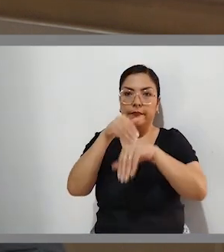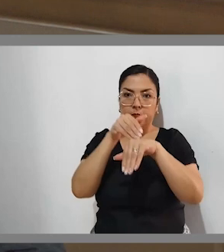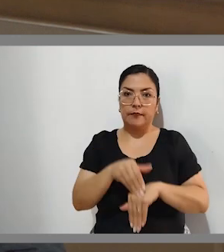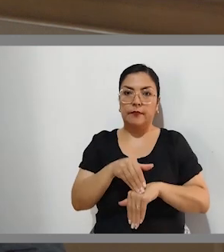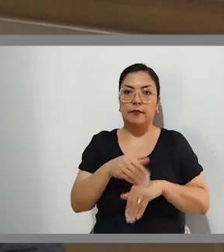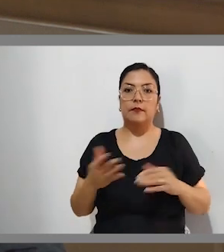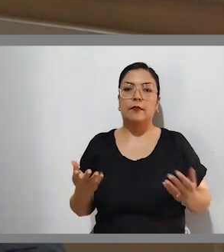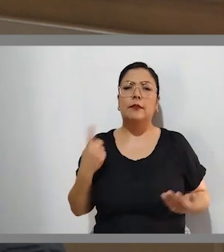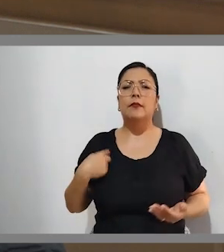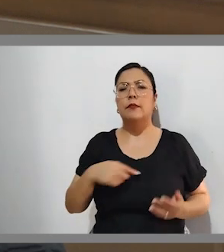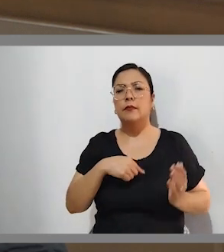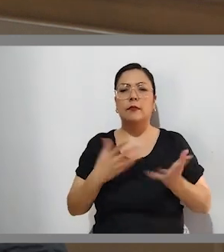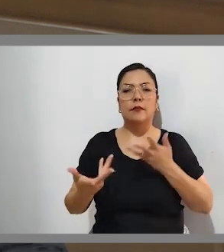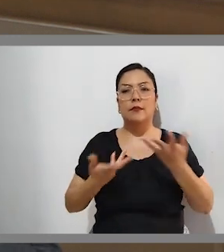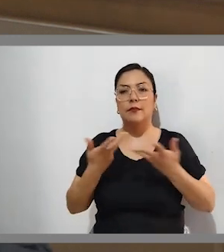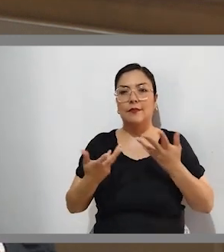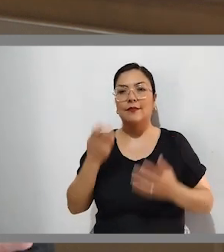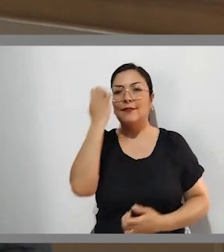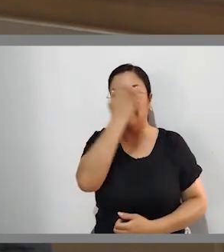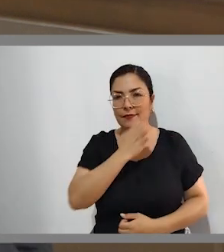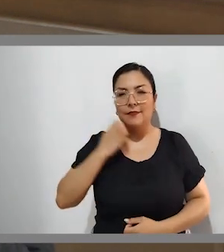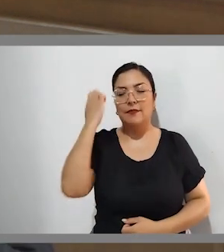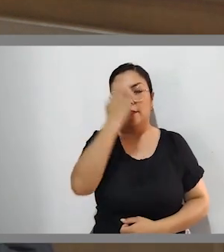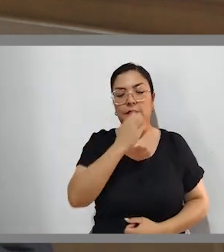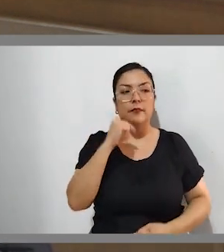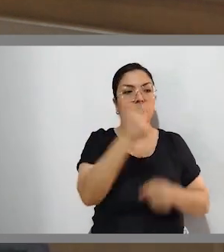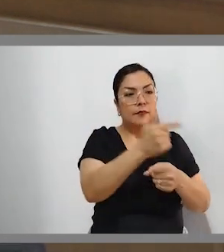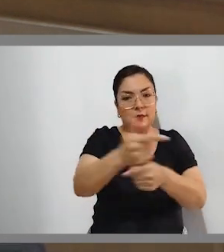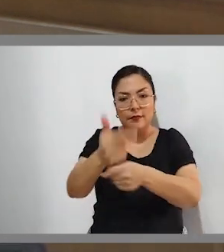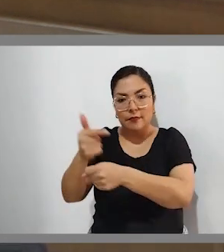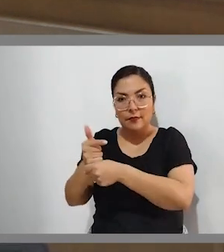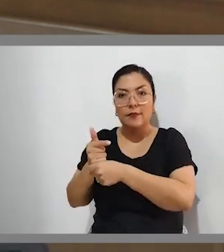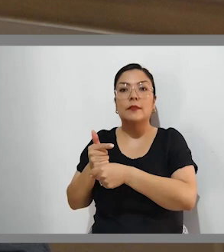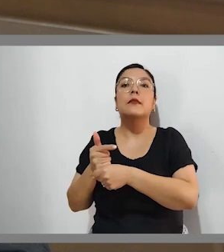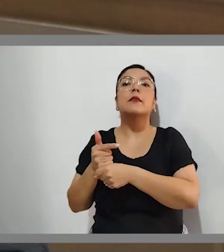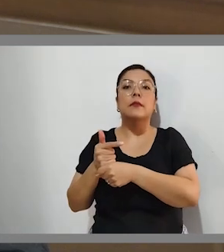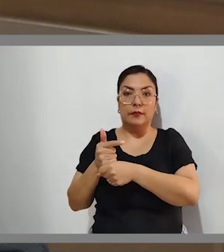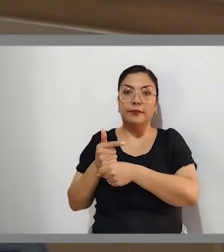mecanismos de recolección ya cuentan con un estudio previo, con rutas